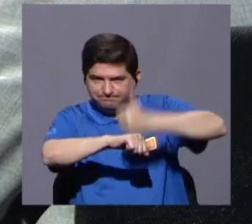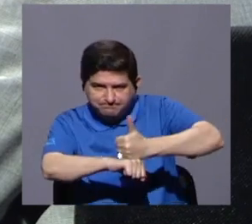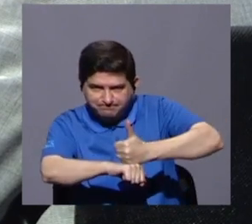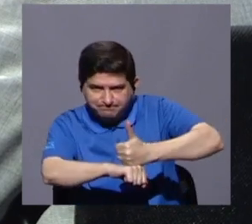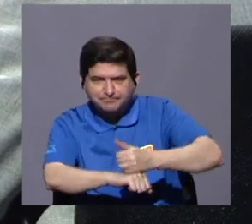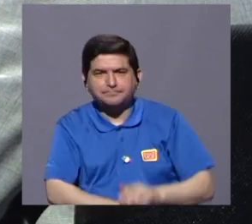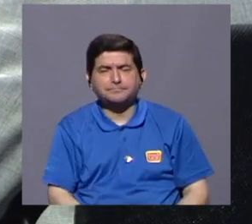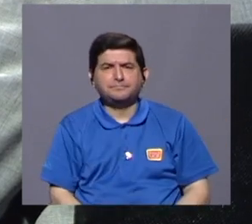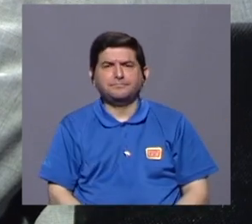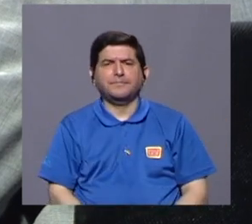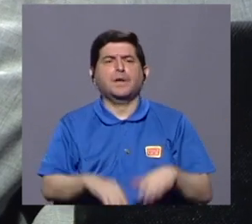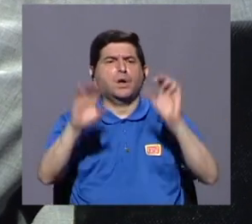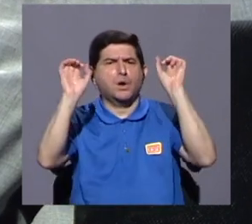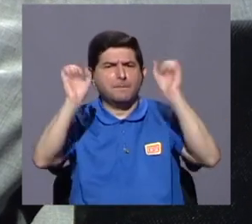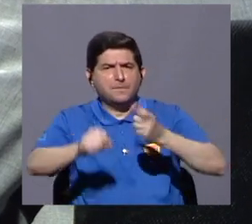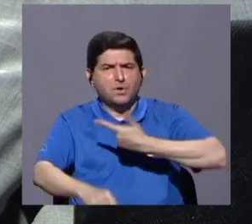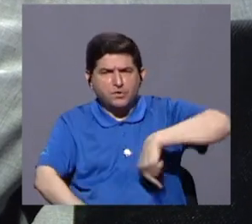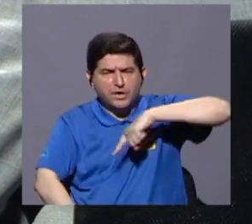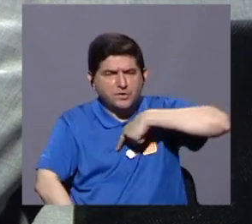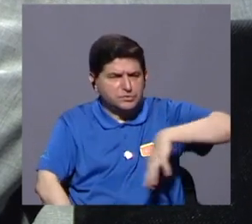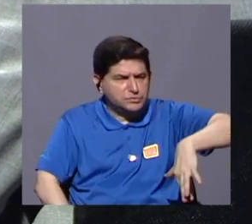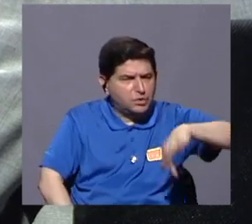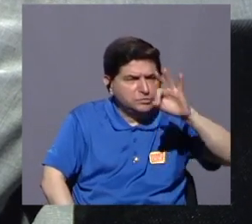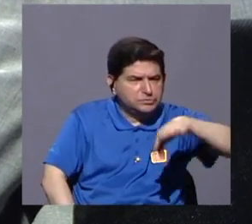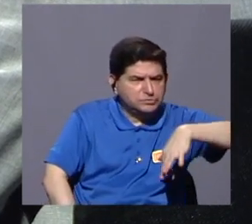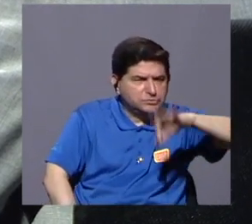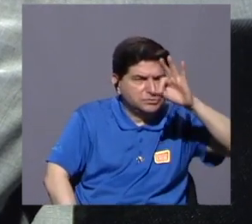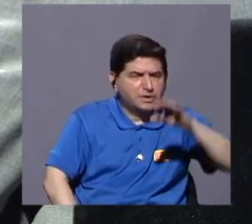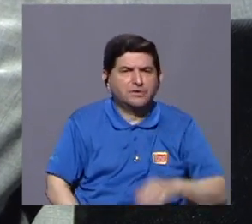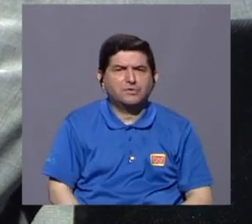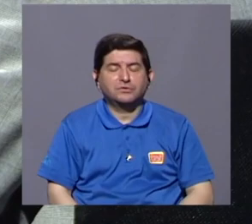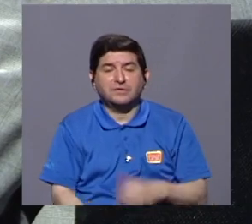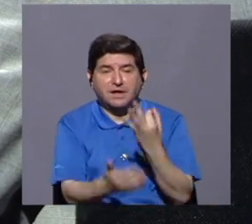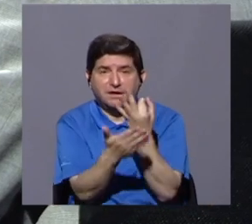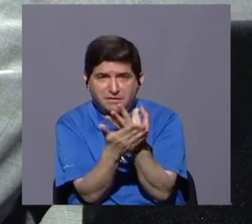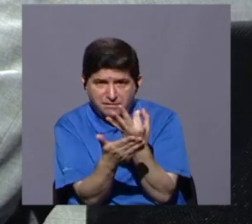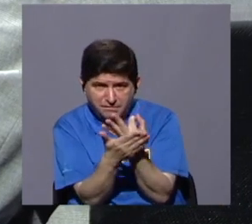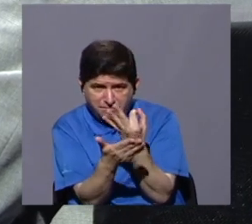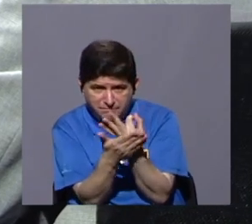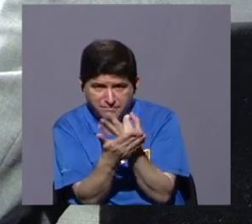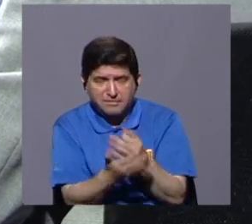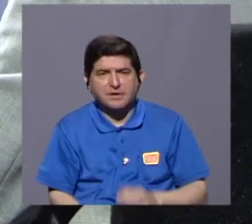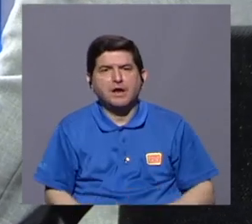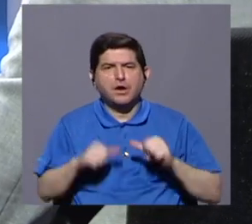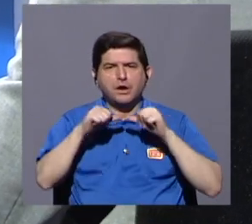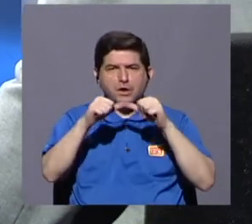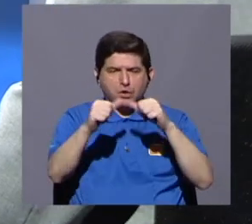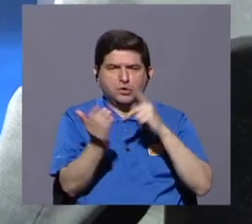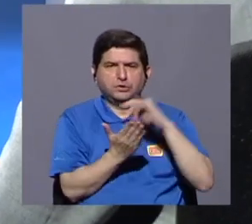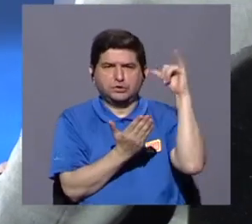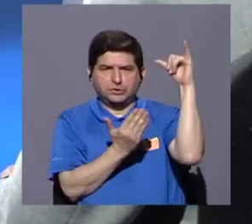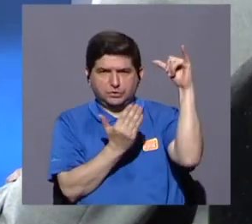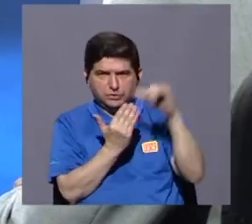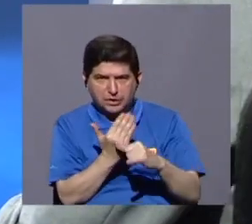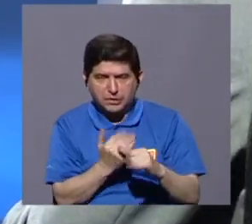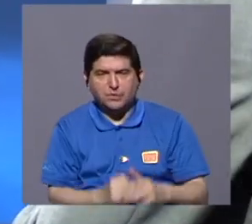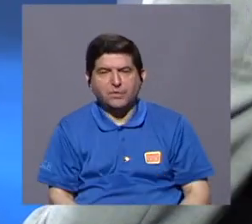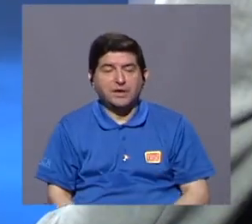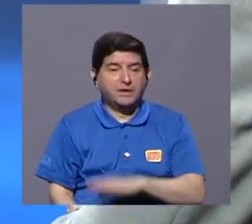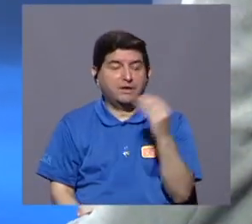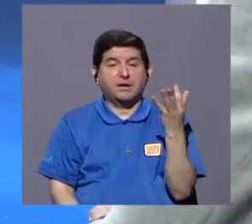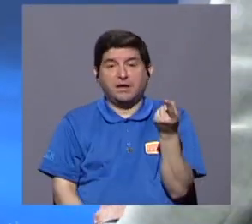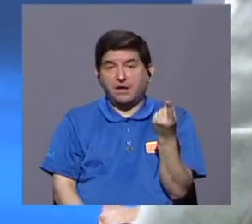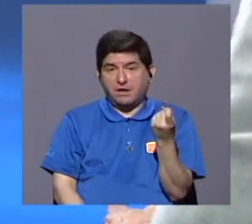que pronto podamos encontrar el resto de financiamiento para poder continuar con el proyecto y puesto que nos